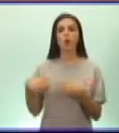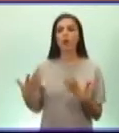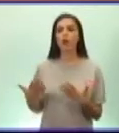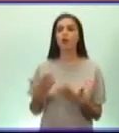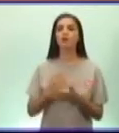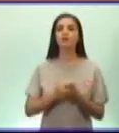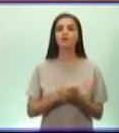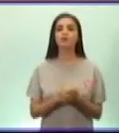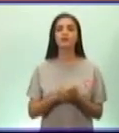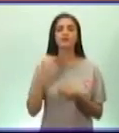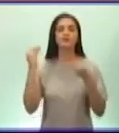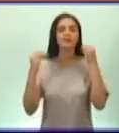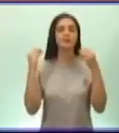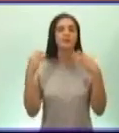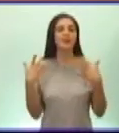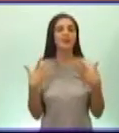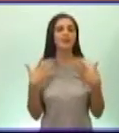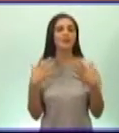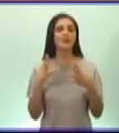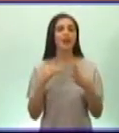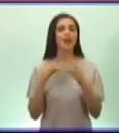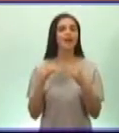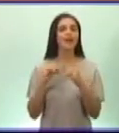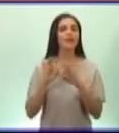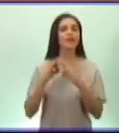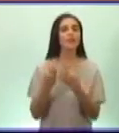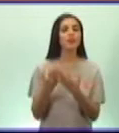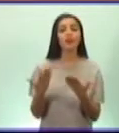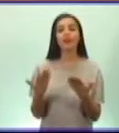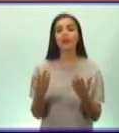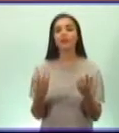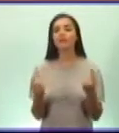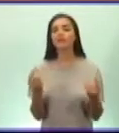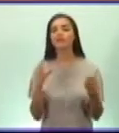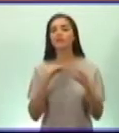A ver, piense, comenten con sus familiares.